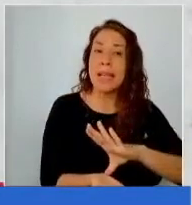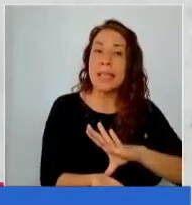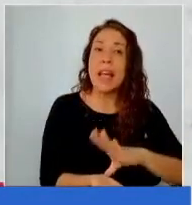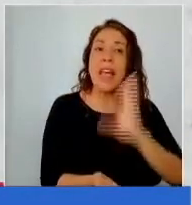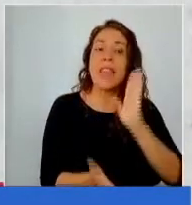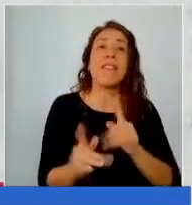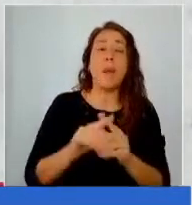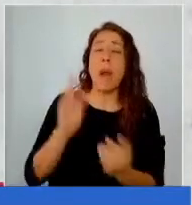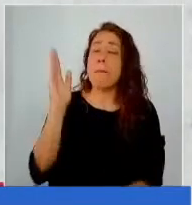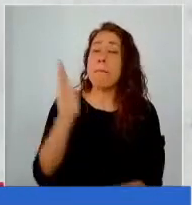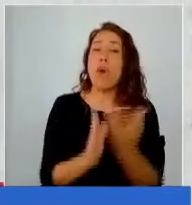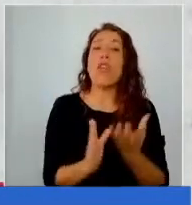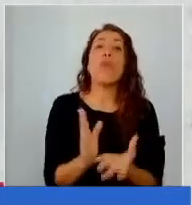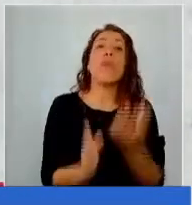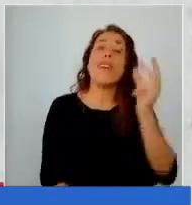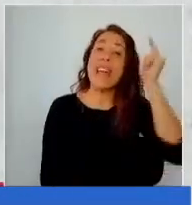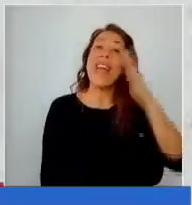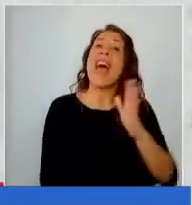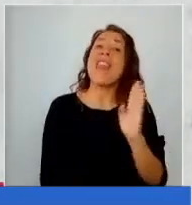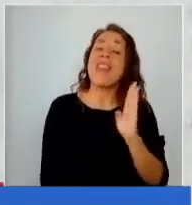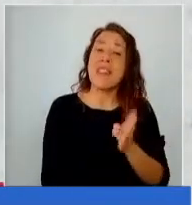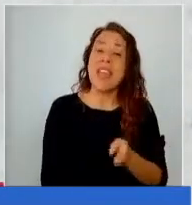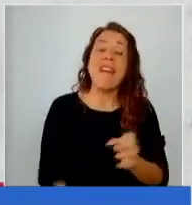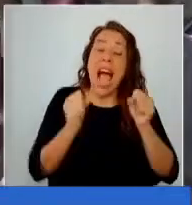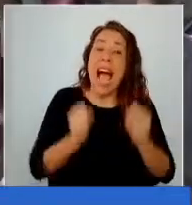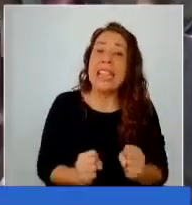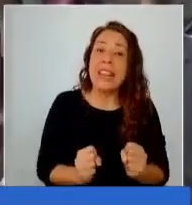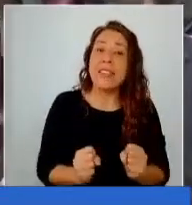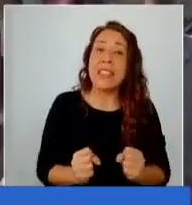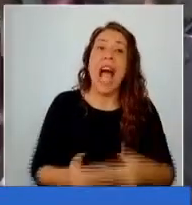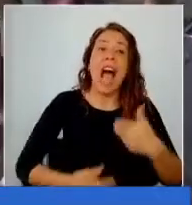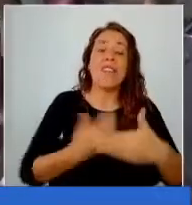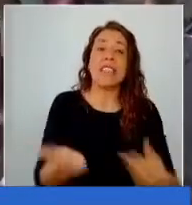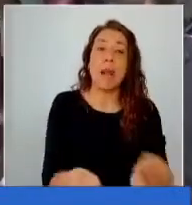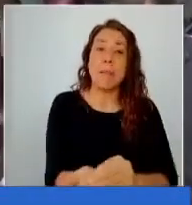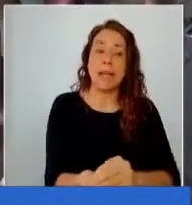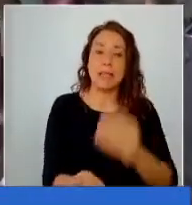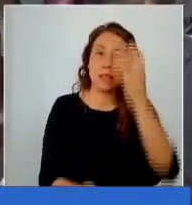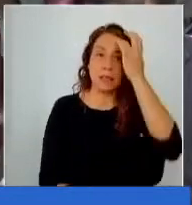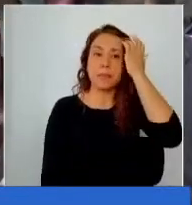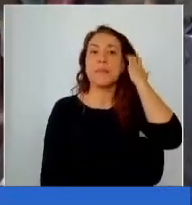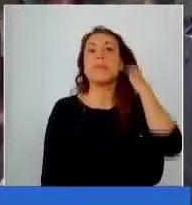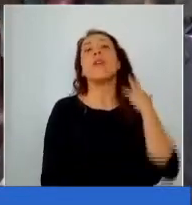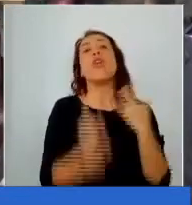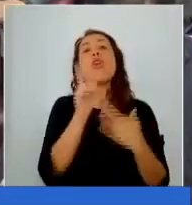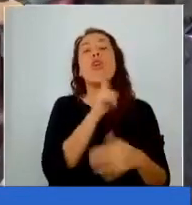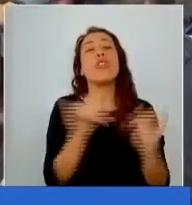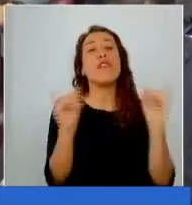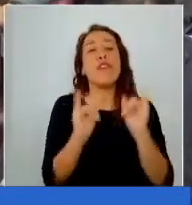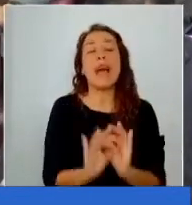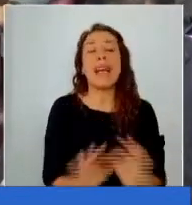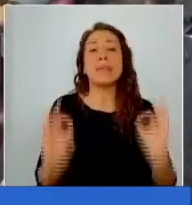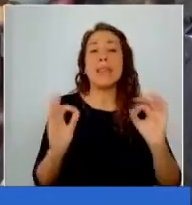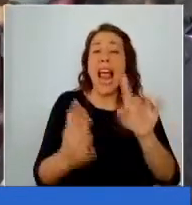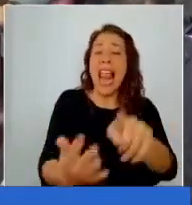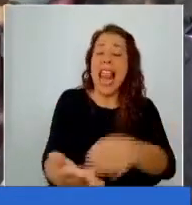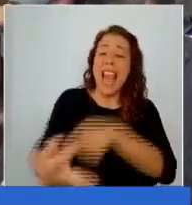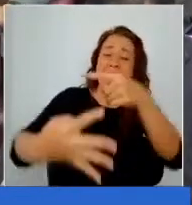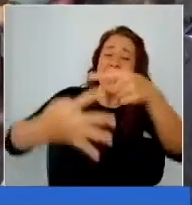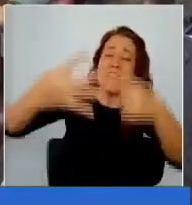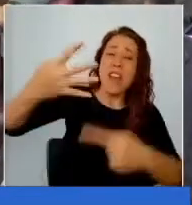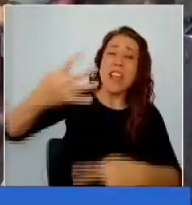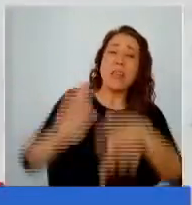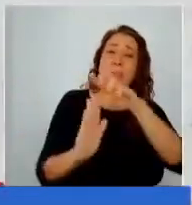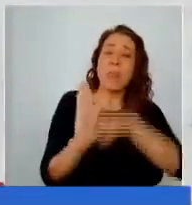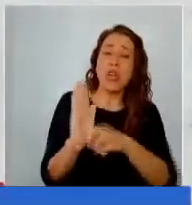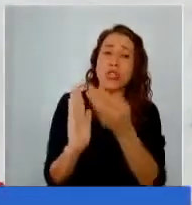de las nuevas ideas tienen que atreverse ahí por más Y por último en forma especial de esta larga lista de proyectos el servicio de